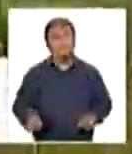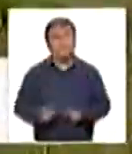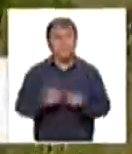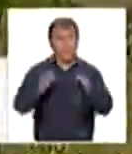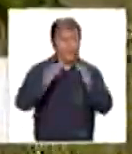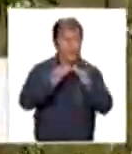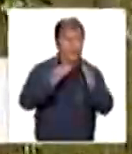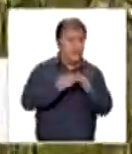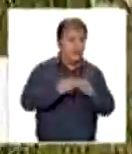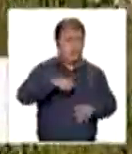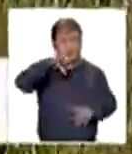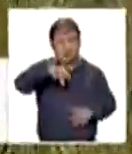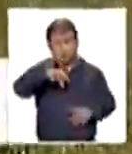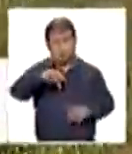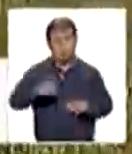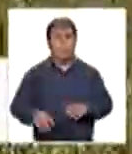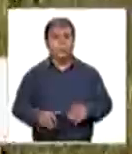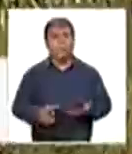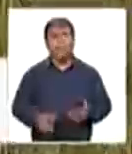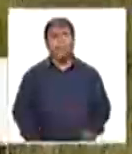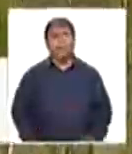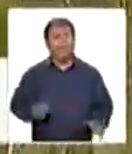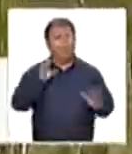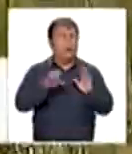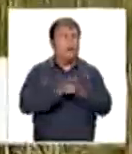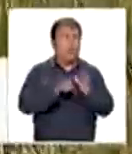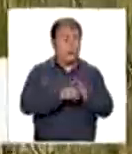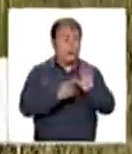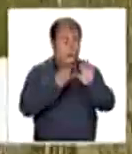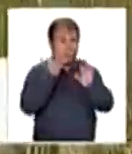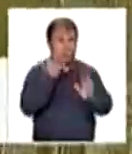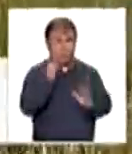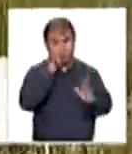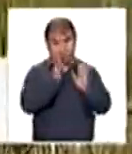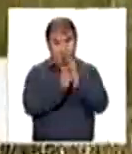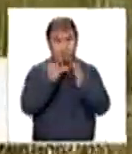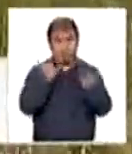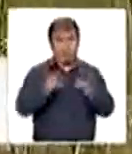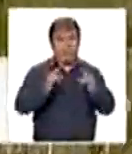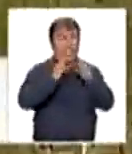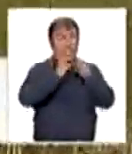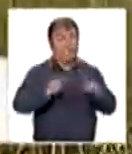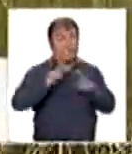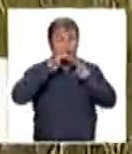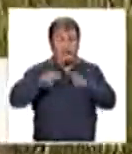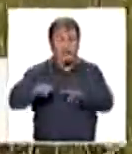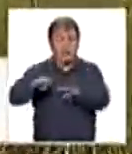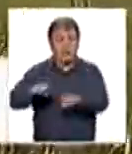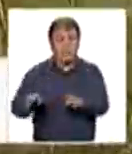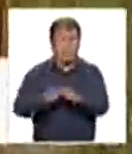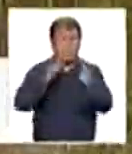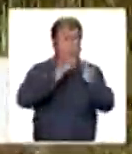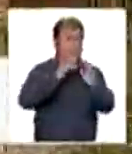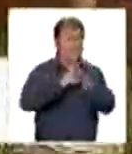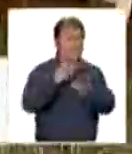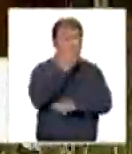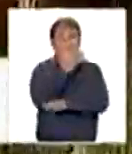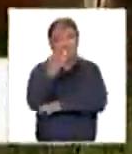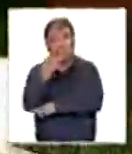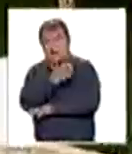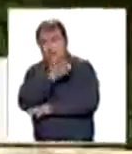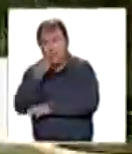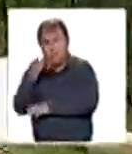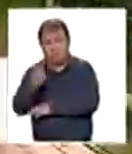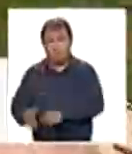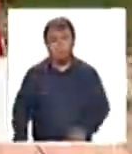casas modulares, por ejemplo, la que se está mostrando ahorita es una casa de playa. También tenemos una casa de campo. Vamos a recorrerla,